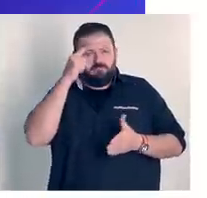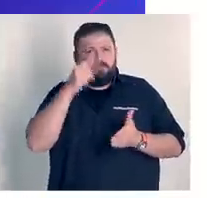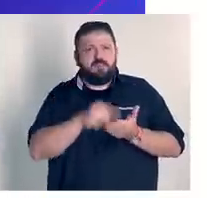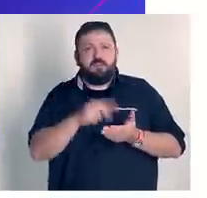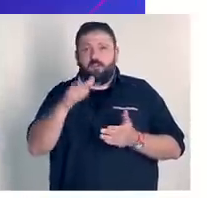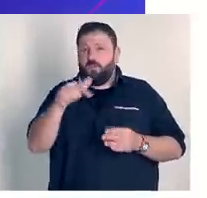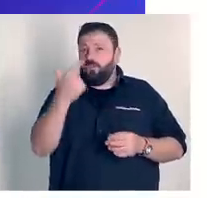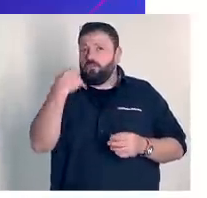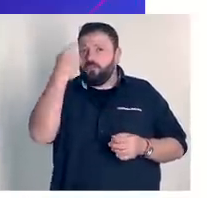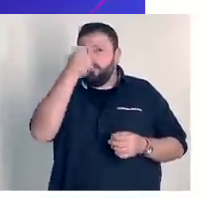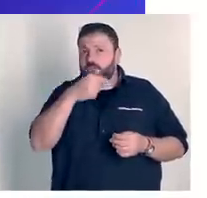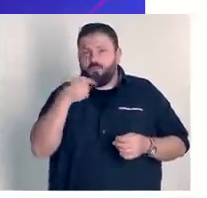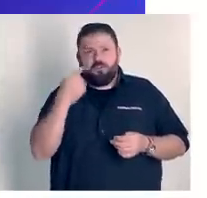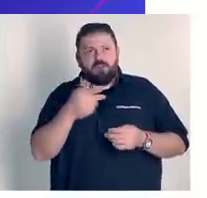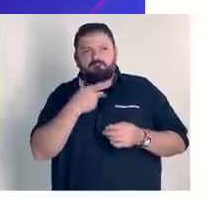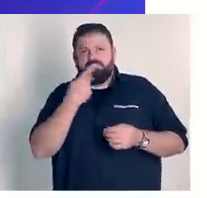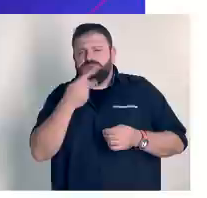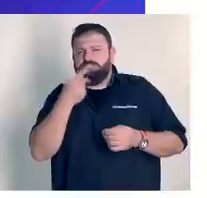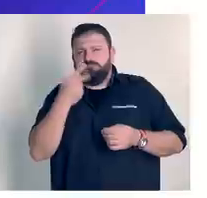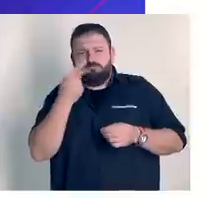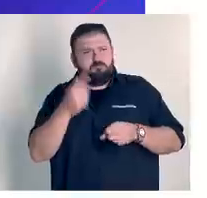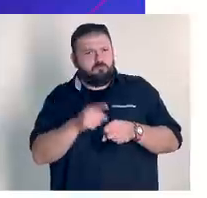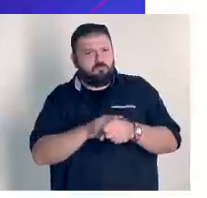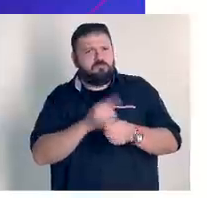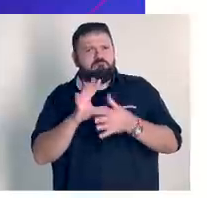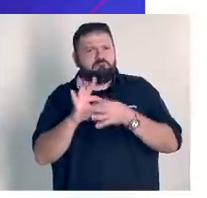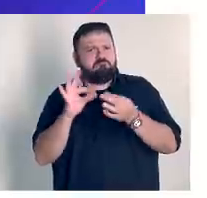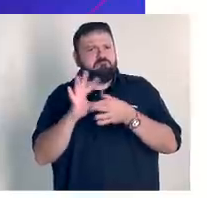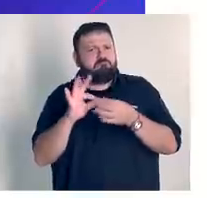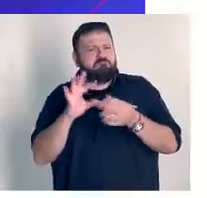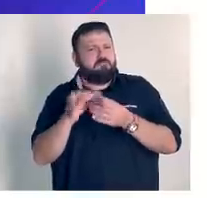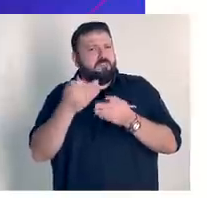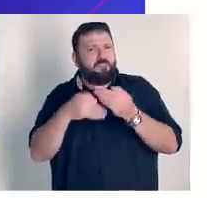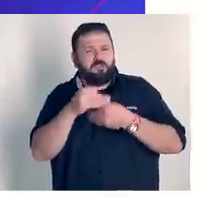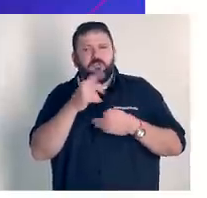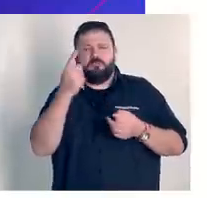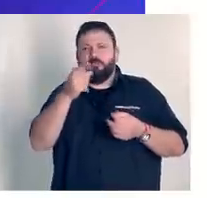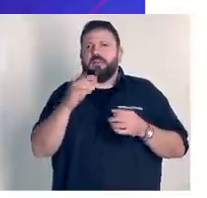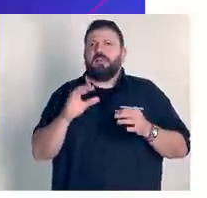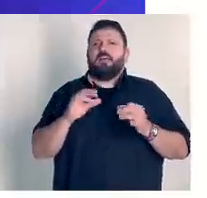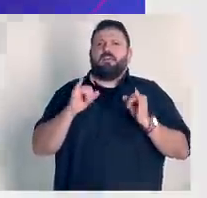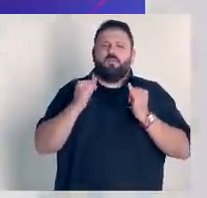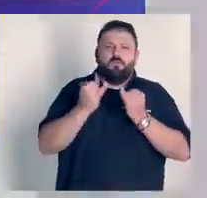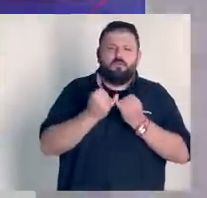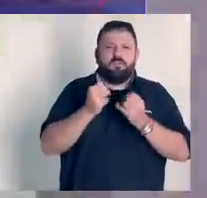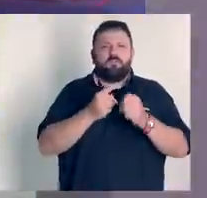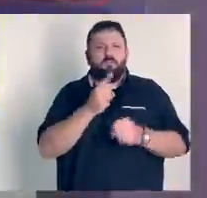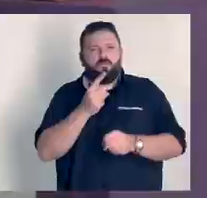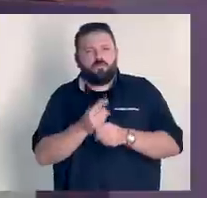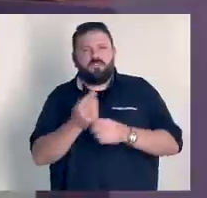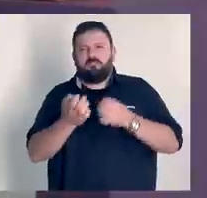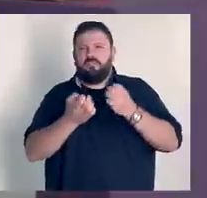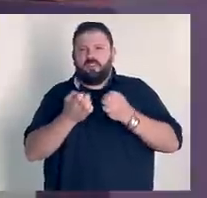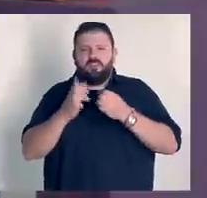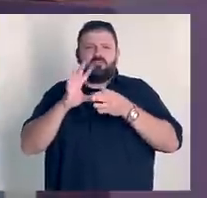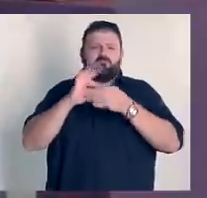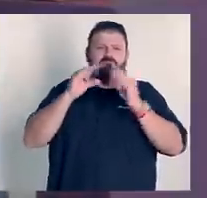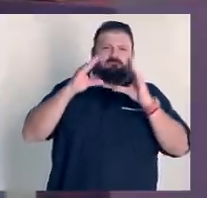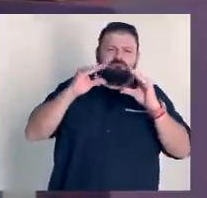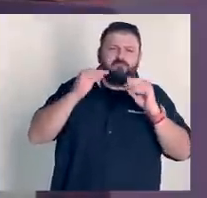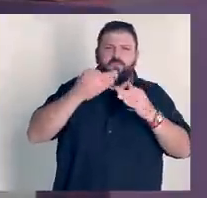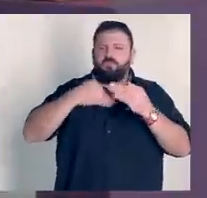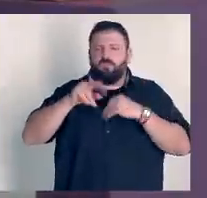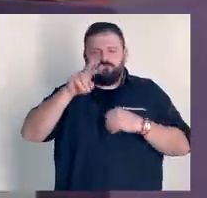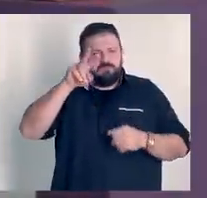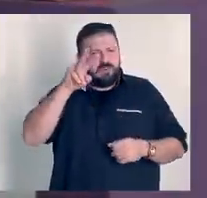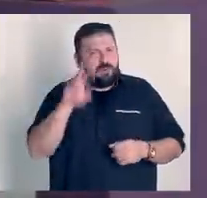horas continuas puede sonar mucho, pero 12 horas continuas para tanto contenido, juntas de oportunidad, entrenamientos, paneles e invitados especiales, de verdad